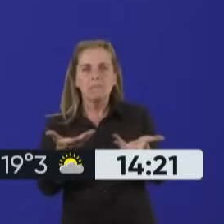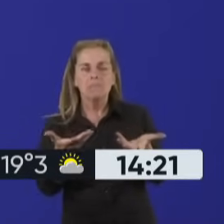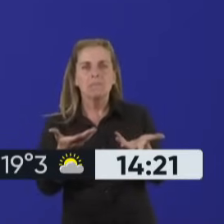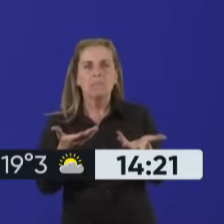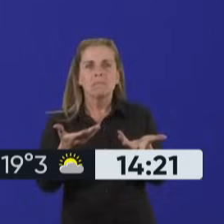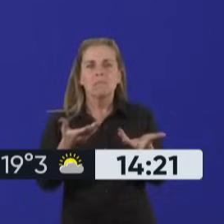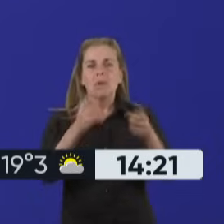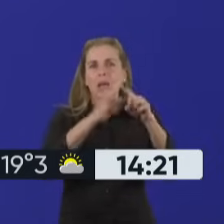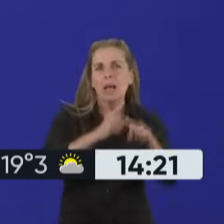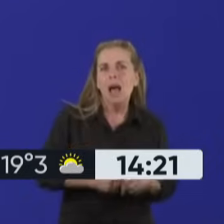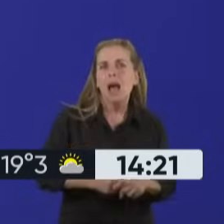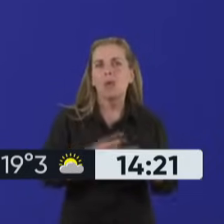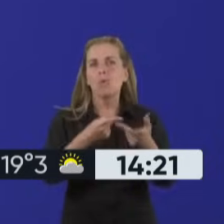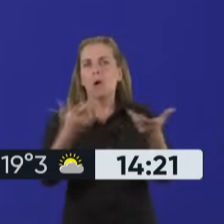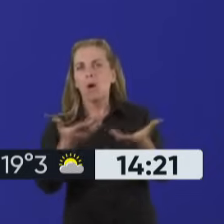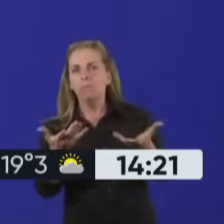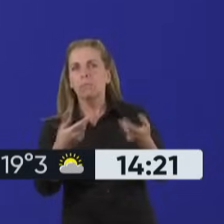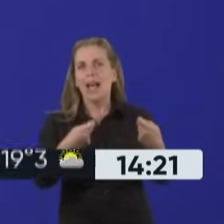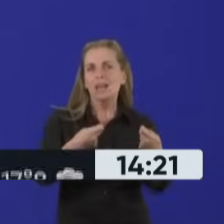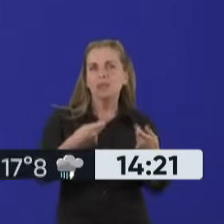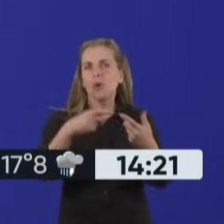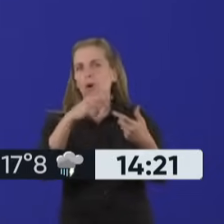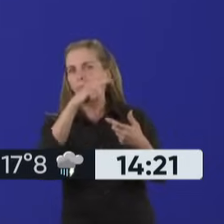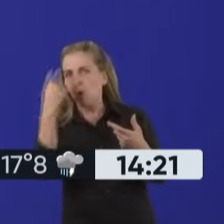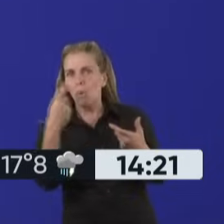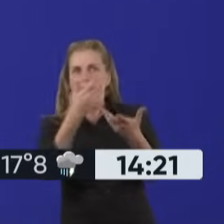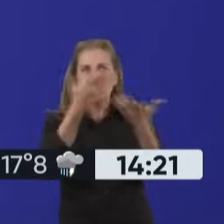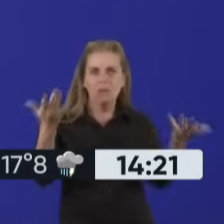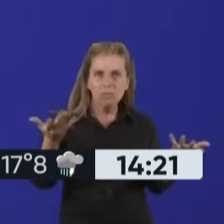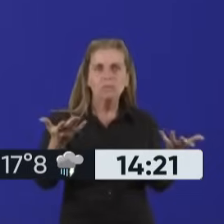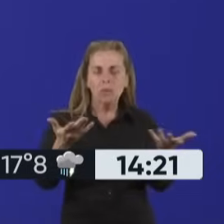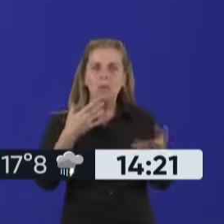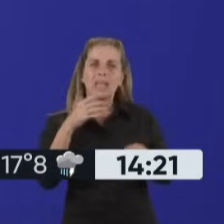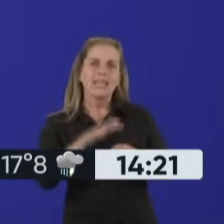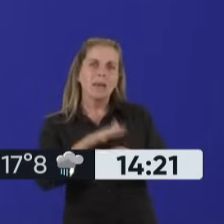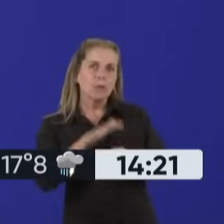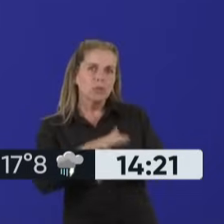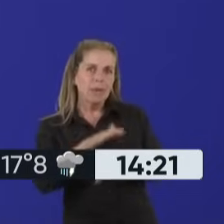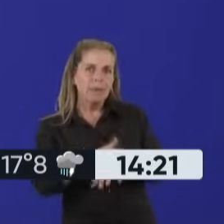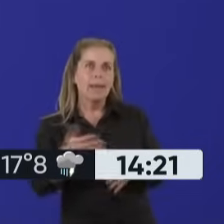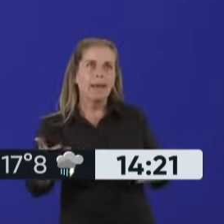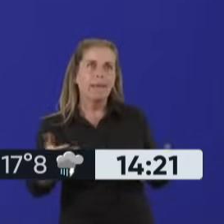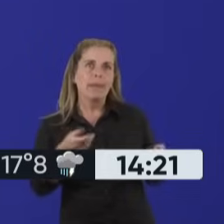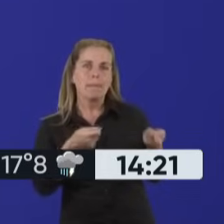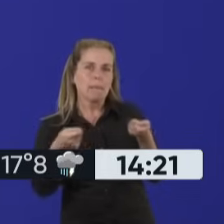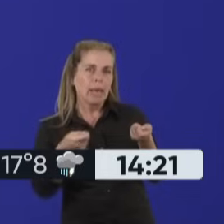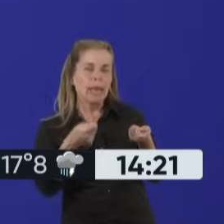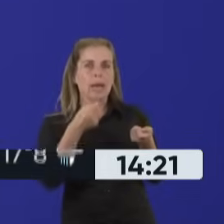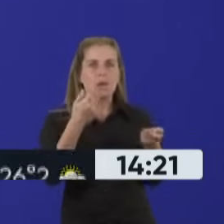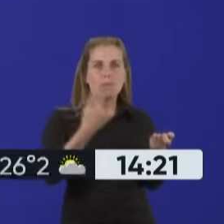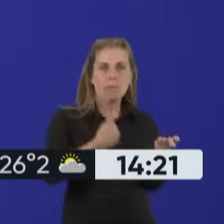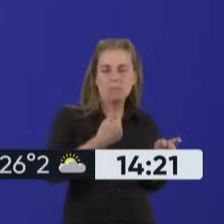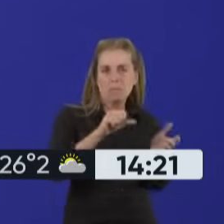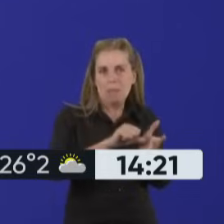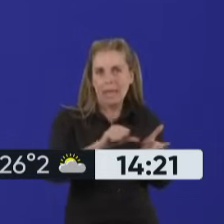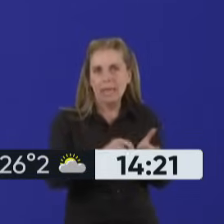digamos, esta tarea de llevar a cabo, ya sea el país, ya sea una provincia o